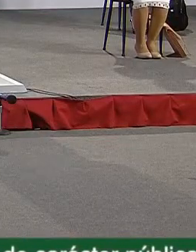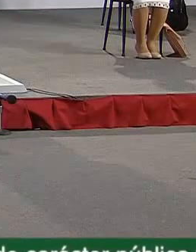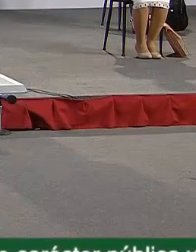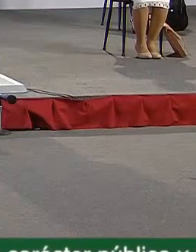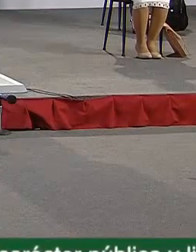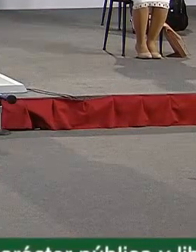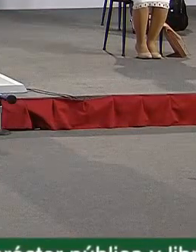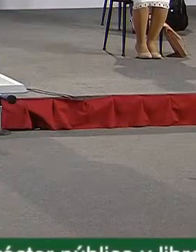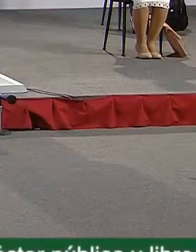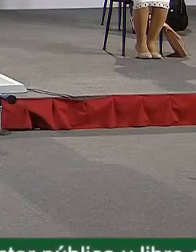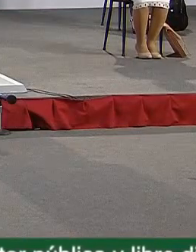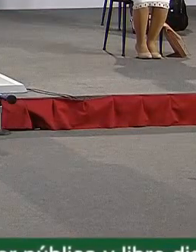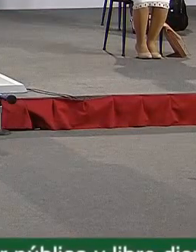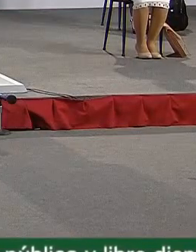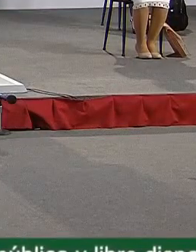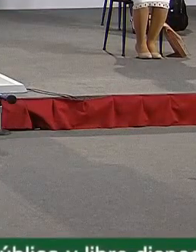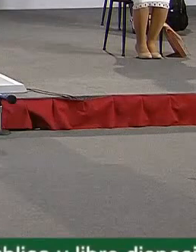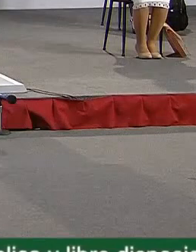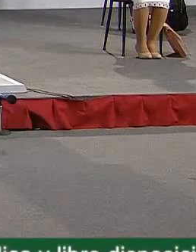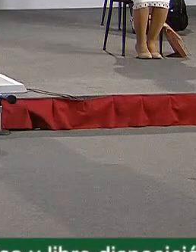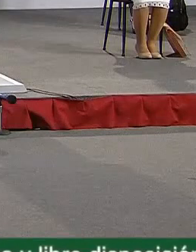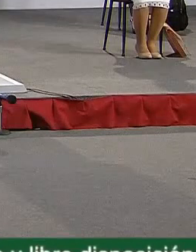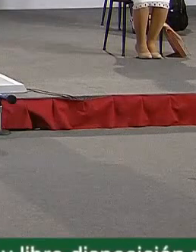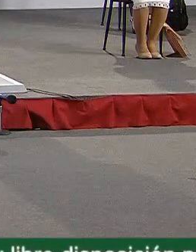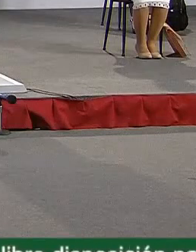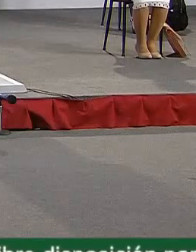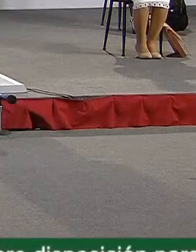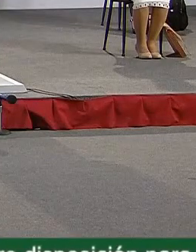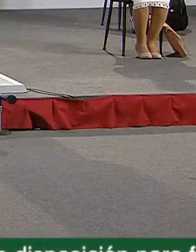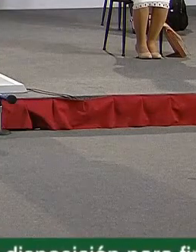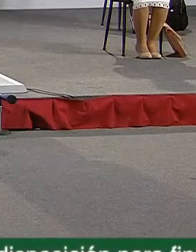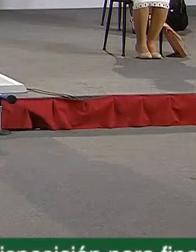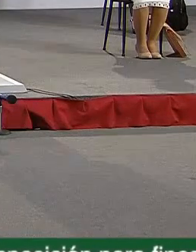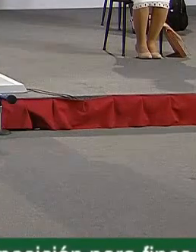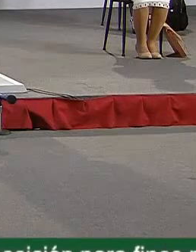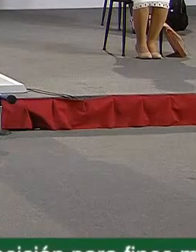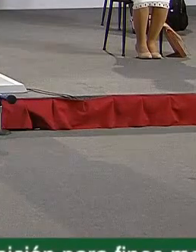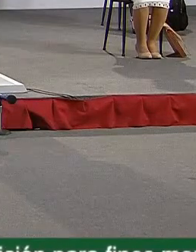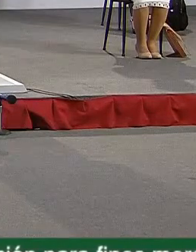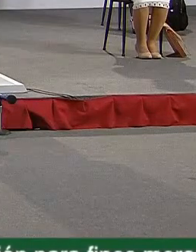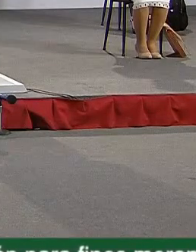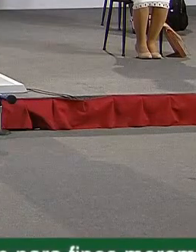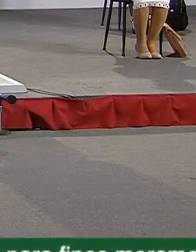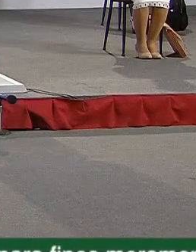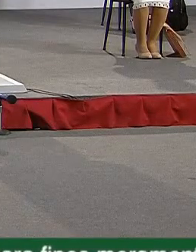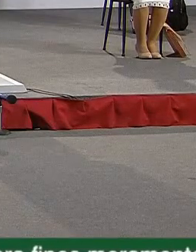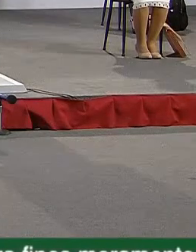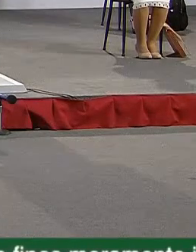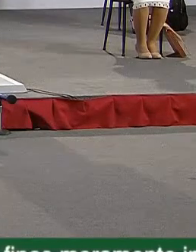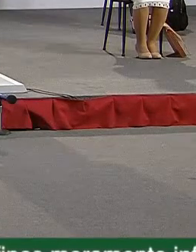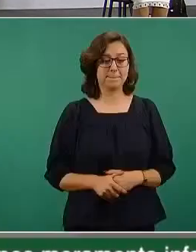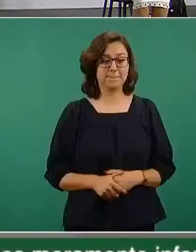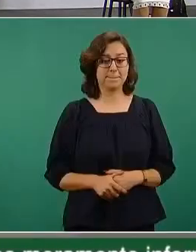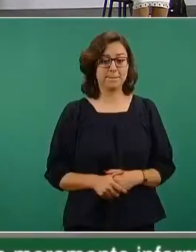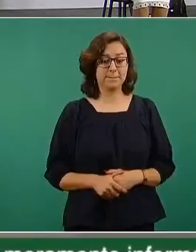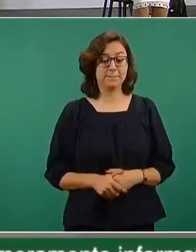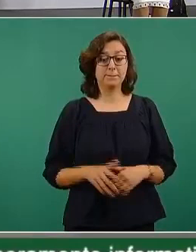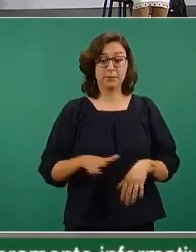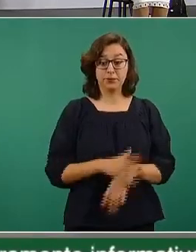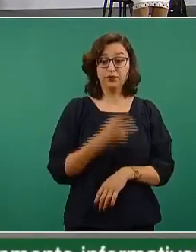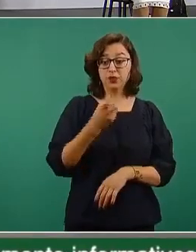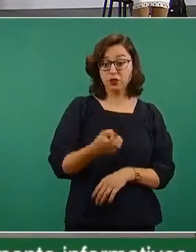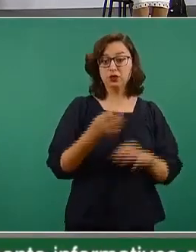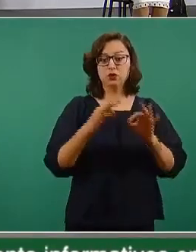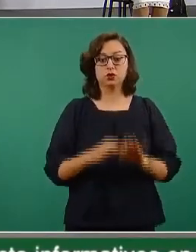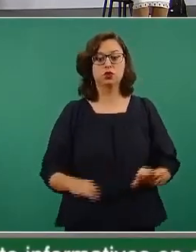que era pertinente pues generar acciones para atender necesidades de las personas que hubieran perdido a